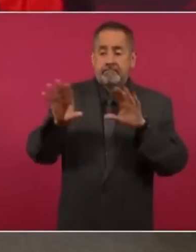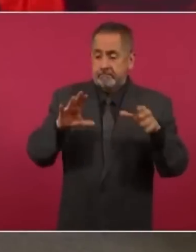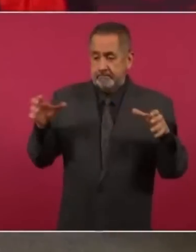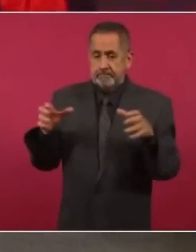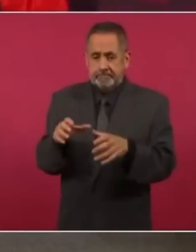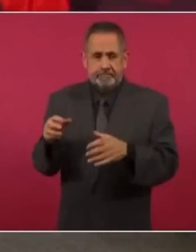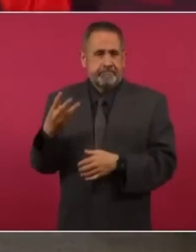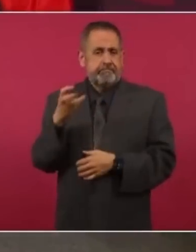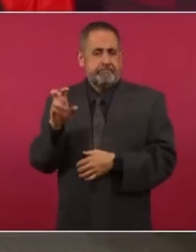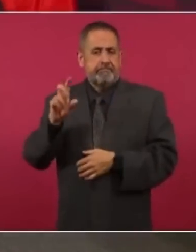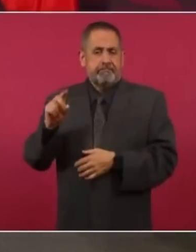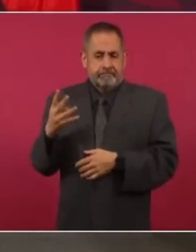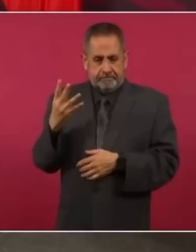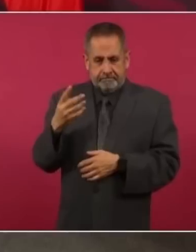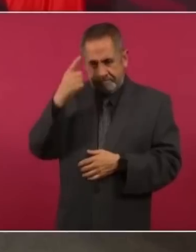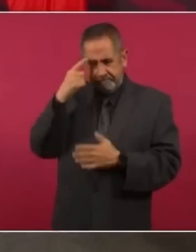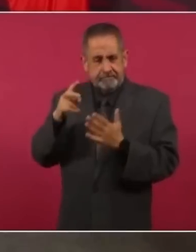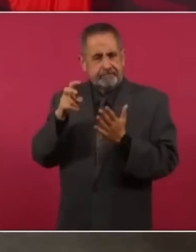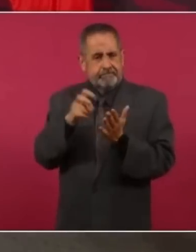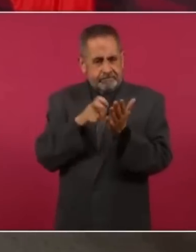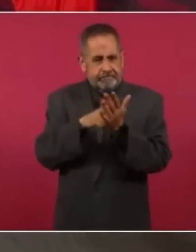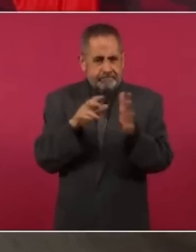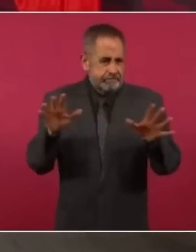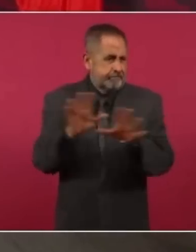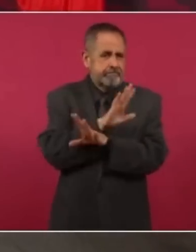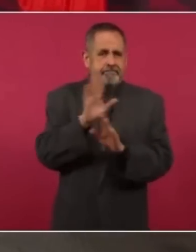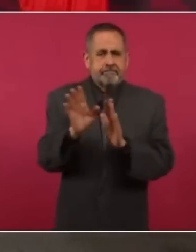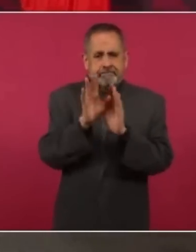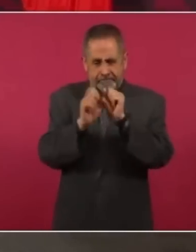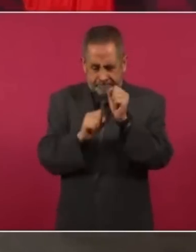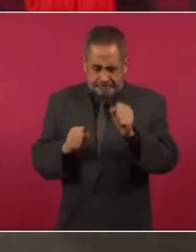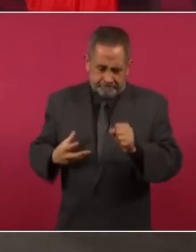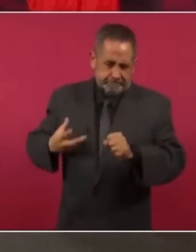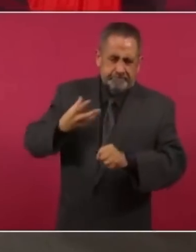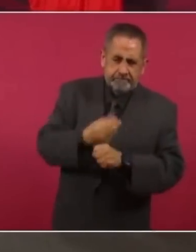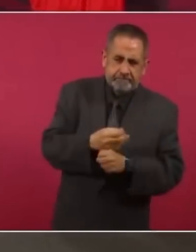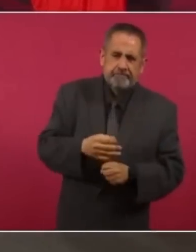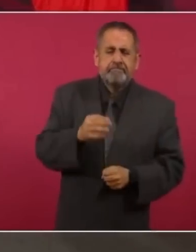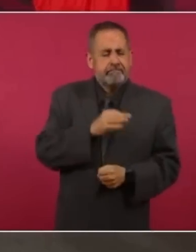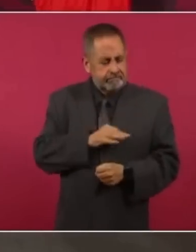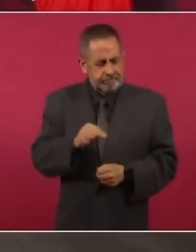para poder llevar a cabo reformas constitucionales.